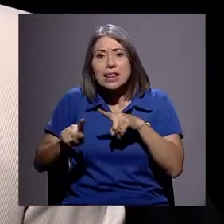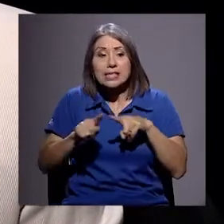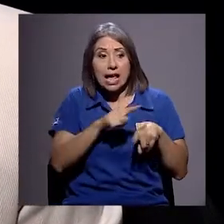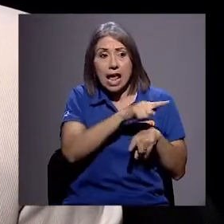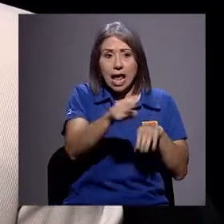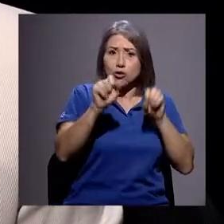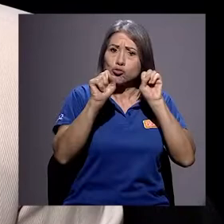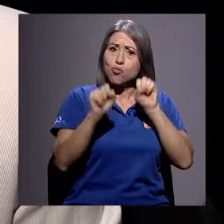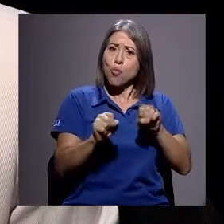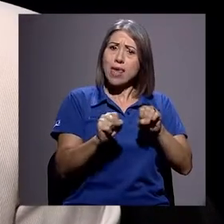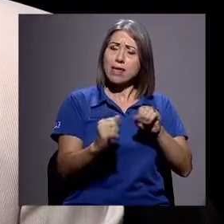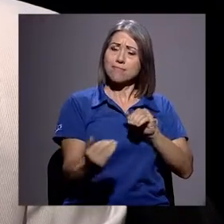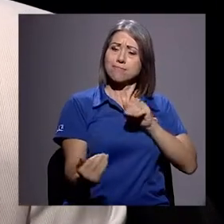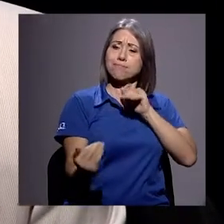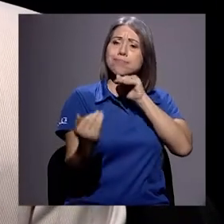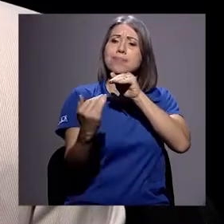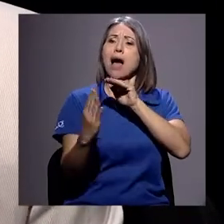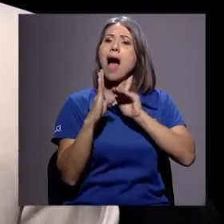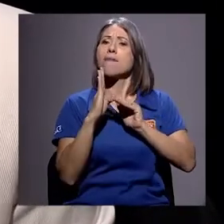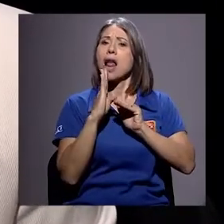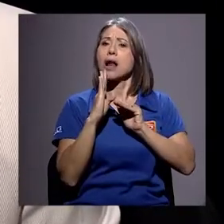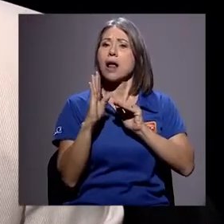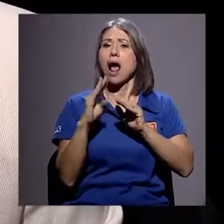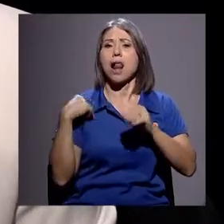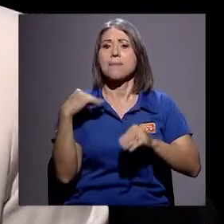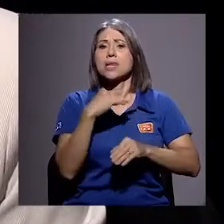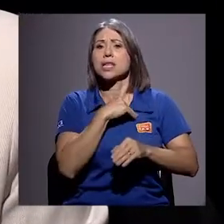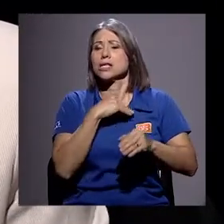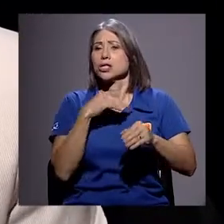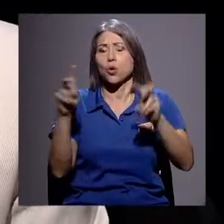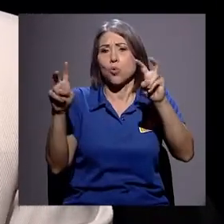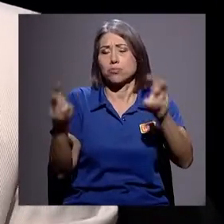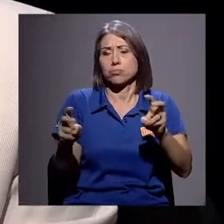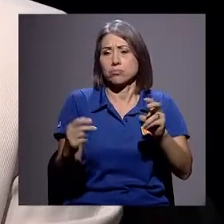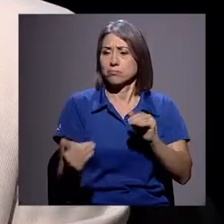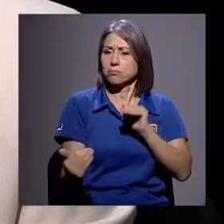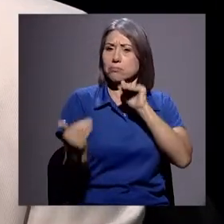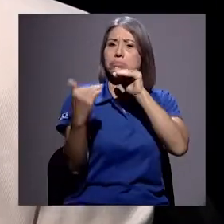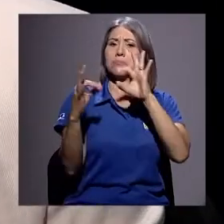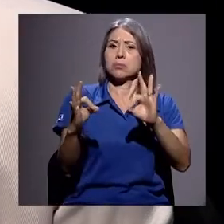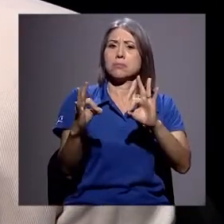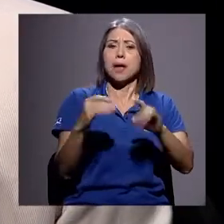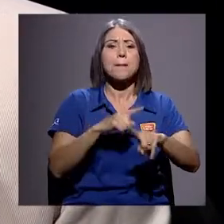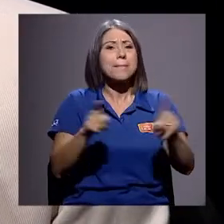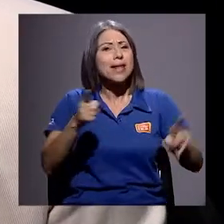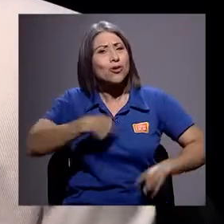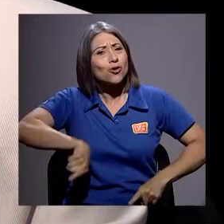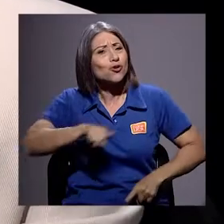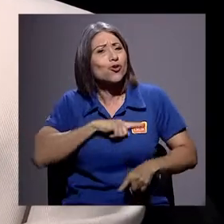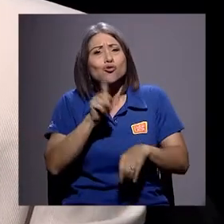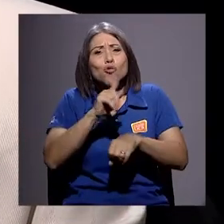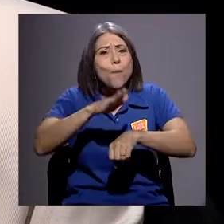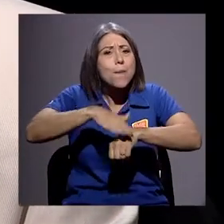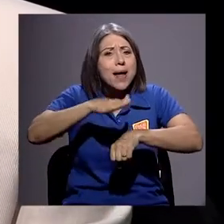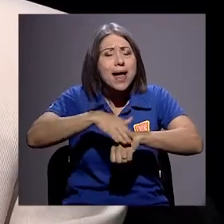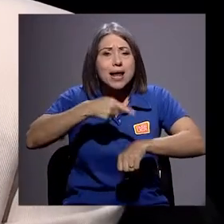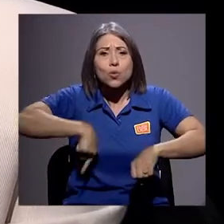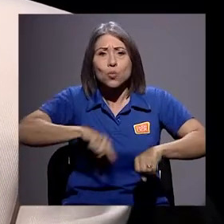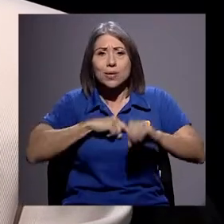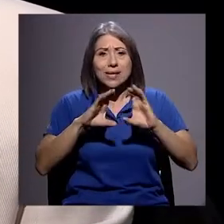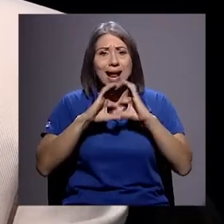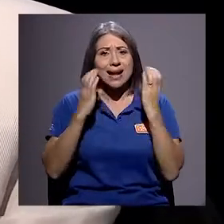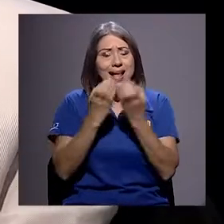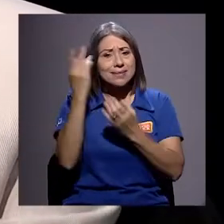de hablarle de tú a tú al ministro de turno de cualquiera de esas ramas pero nosotros no estamos permitiendo que nuestra clase